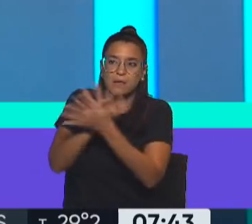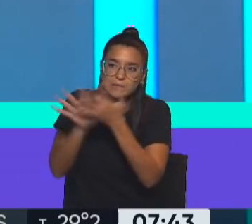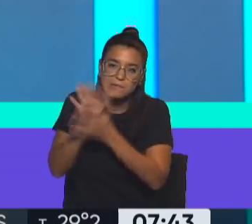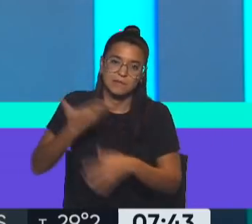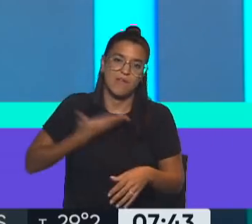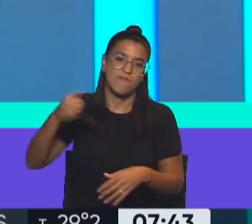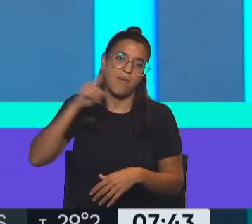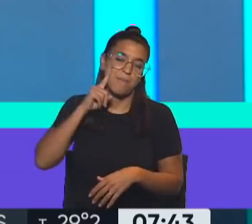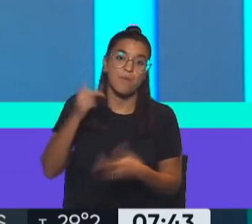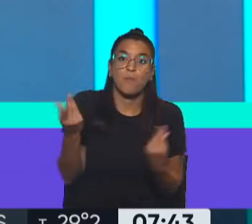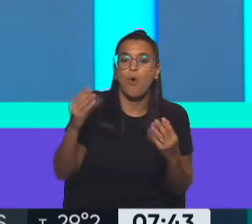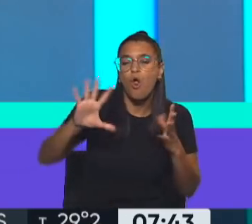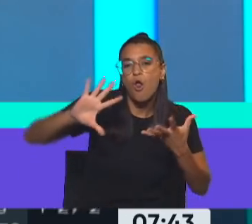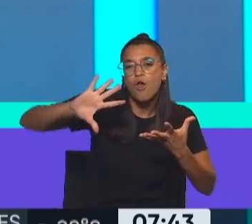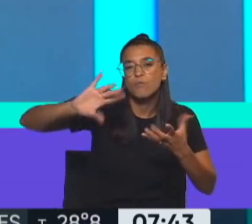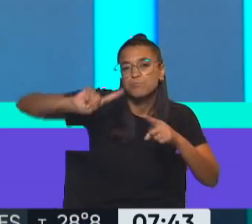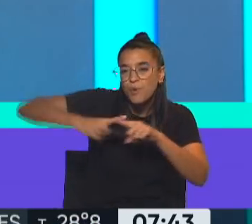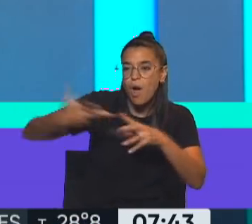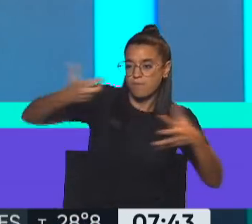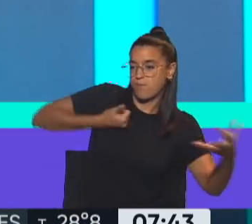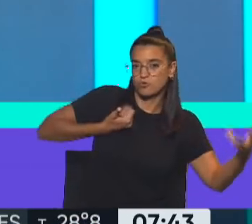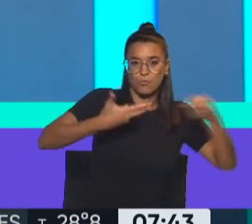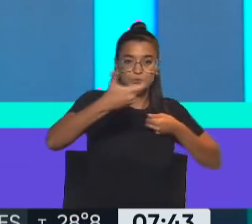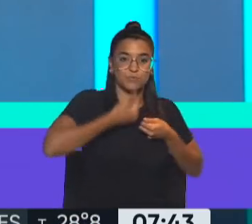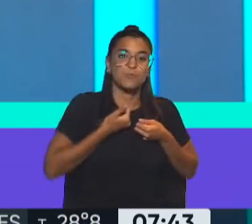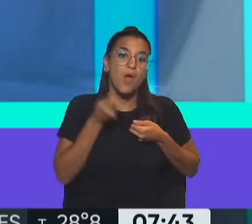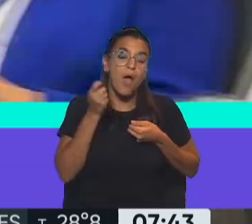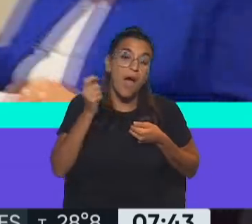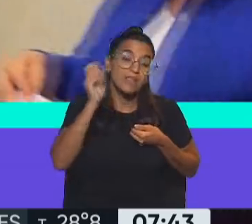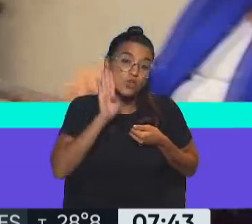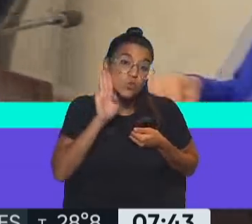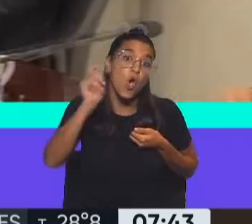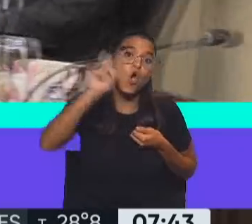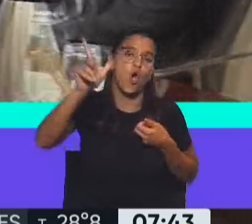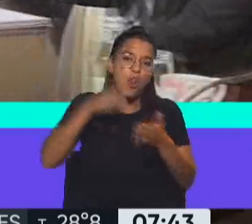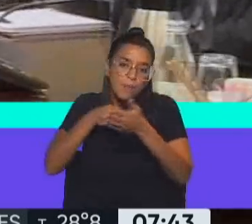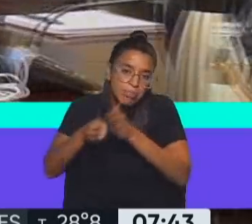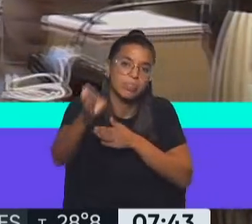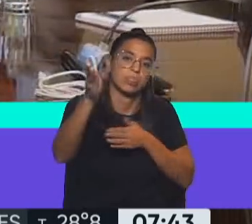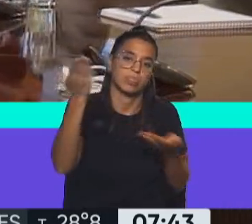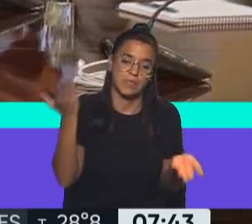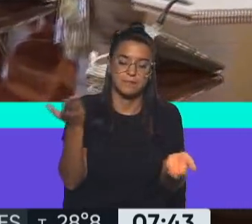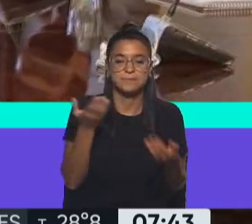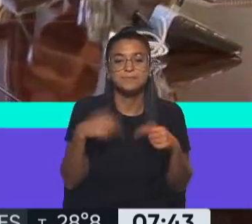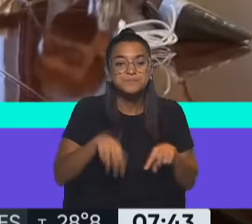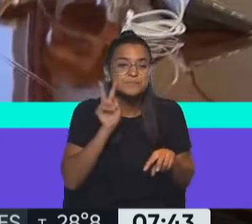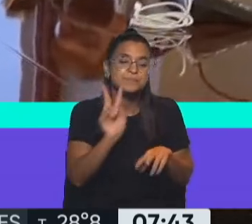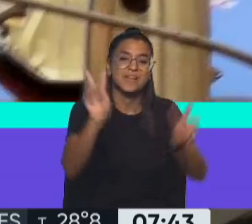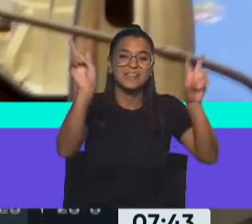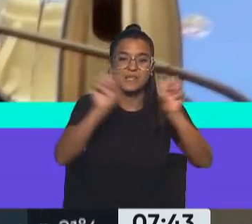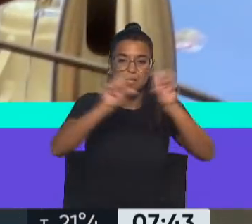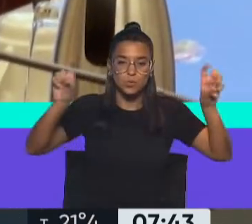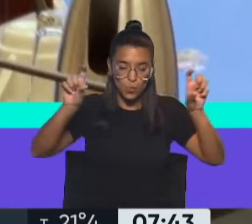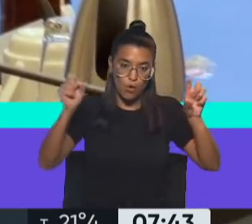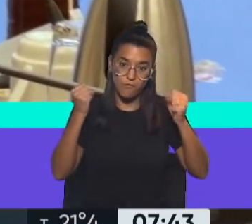necesitas apoyo geopolítico para lograr que Estados Unidos finalmente te lo destrabe. Tenemos para mostrar el título